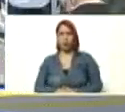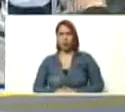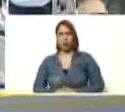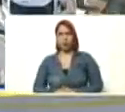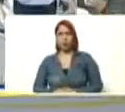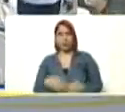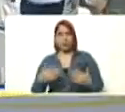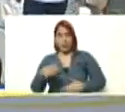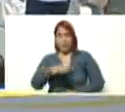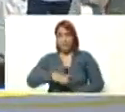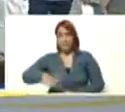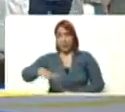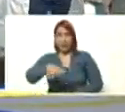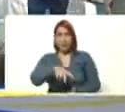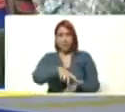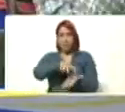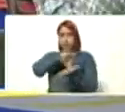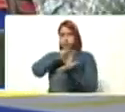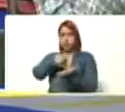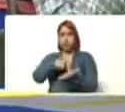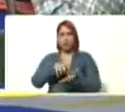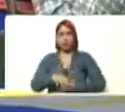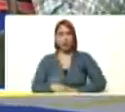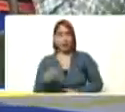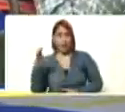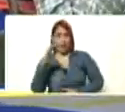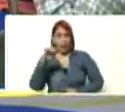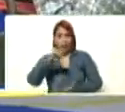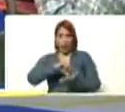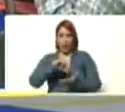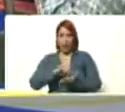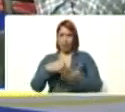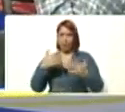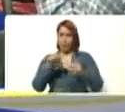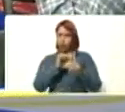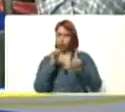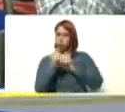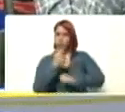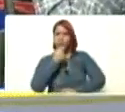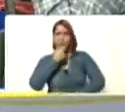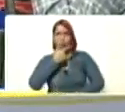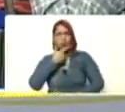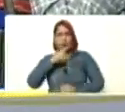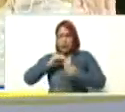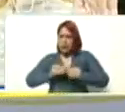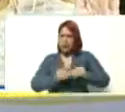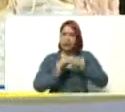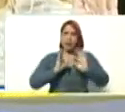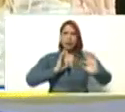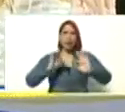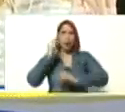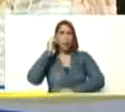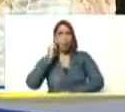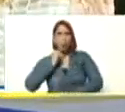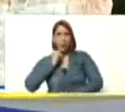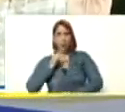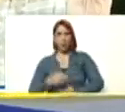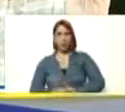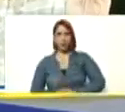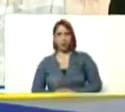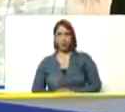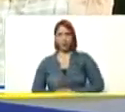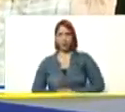la Plaza Bolívar de Caracas, y había un ambiente bonito en el Teatro Bolívar.